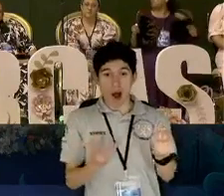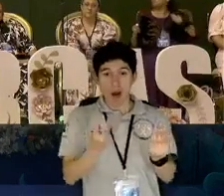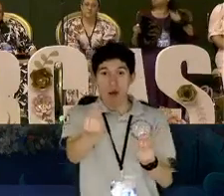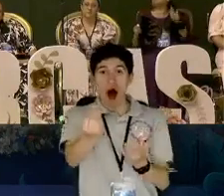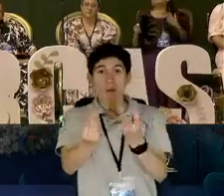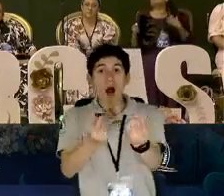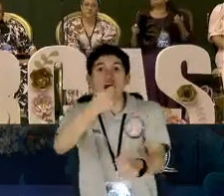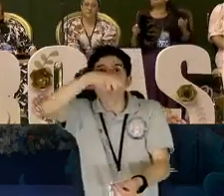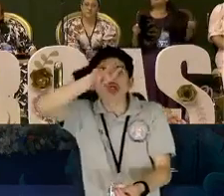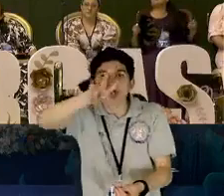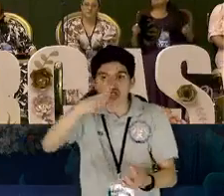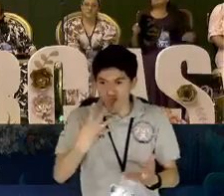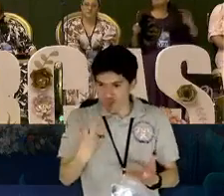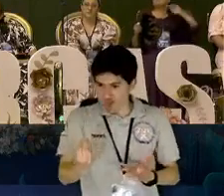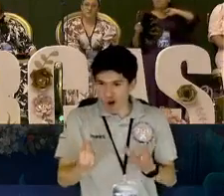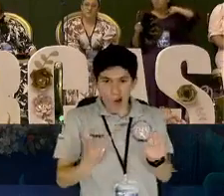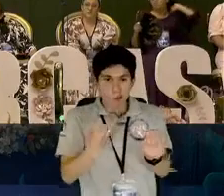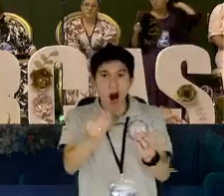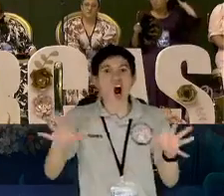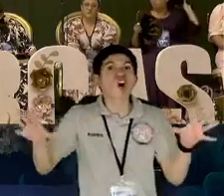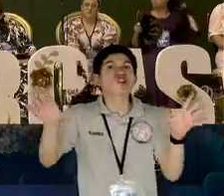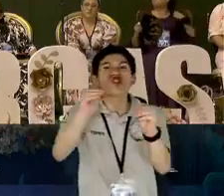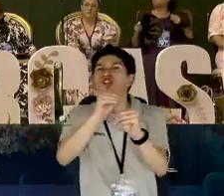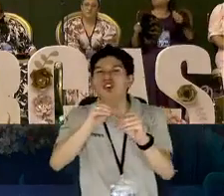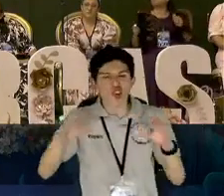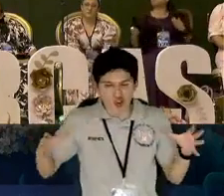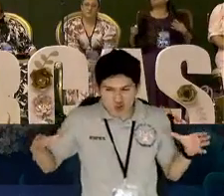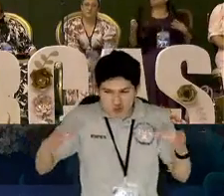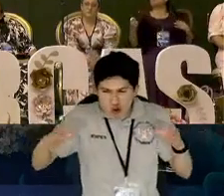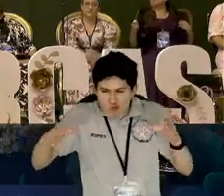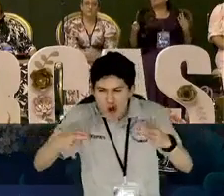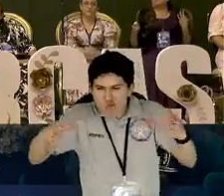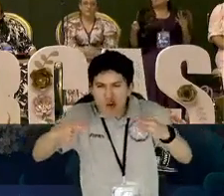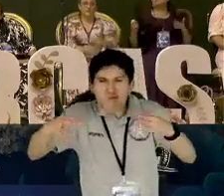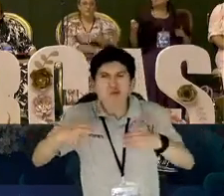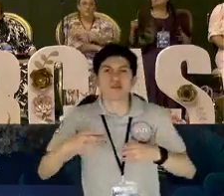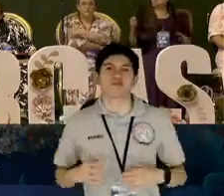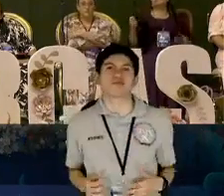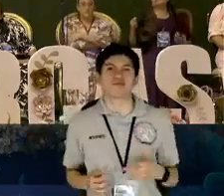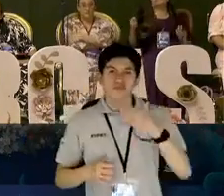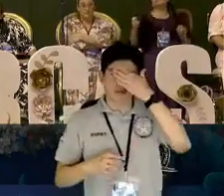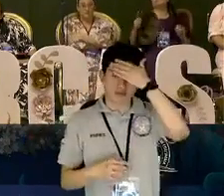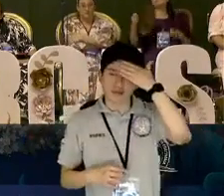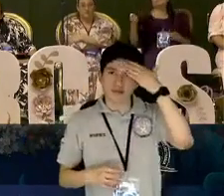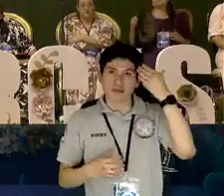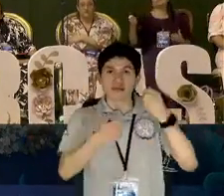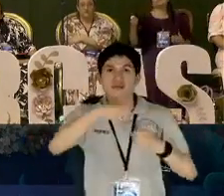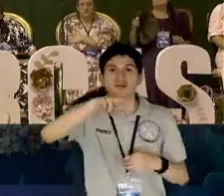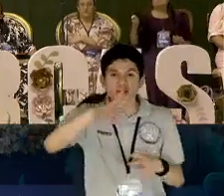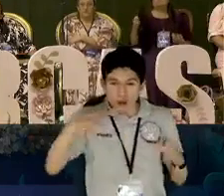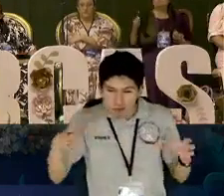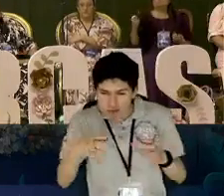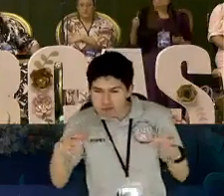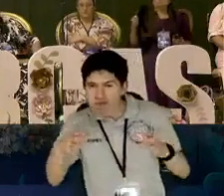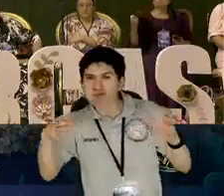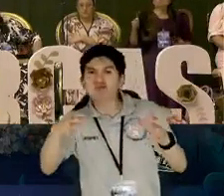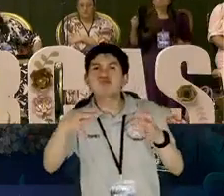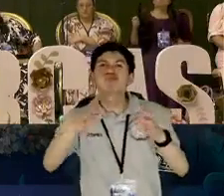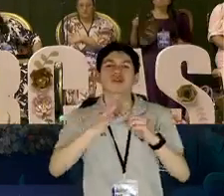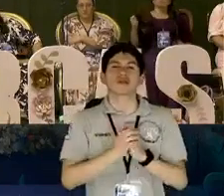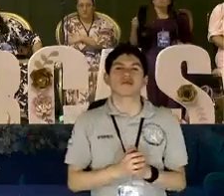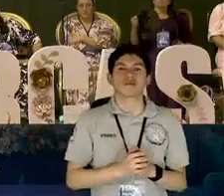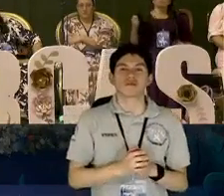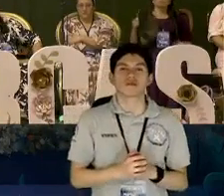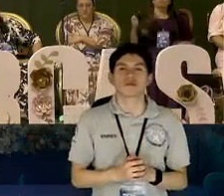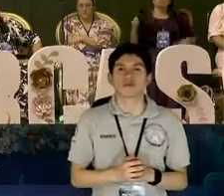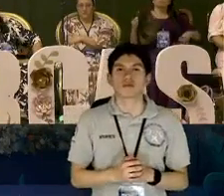principales. Y por allí en el segundo libro de Samuel 5:1 dice: vinieron todas las tribus de Israel a David en Hebrón y hablaron diciendo: henos